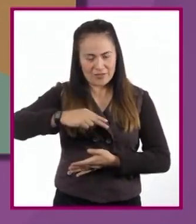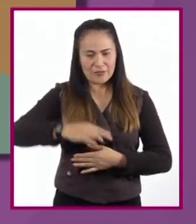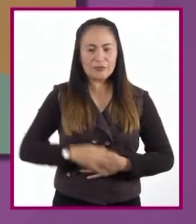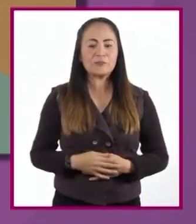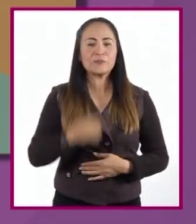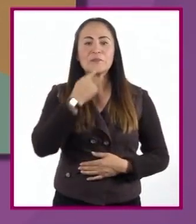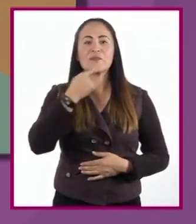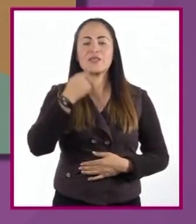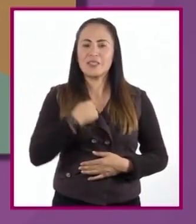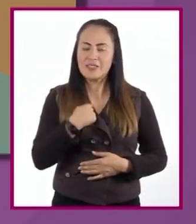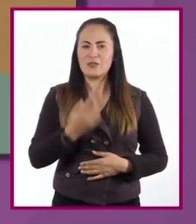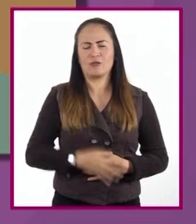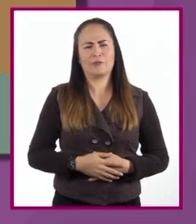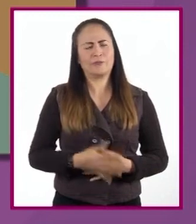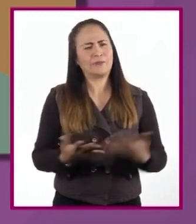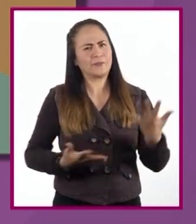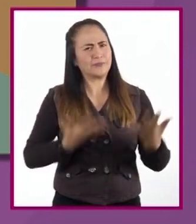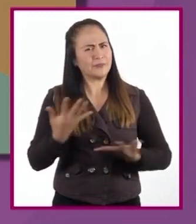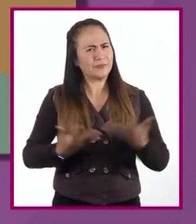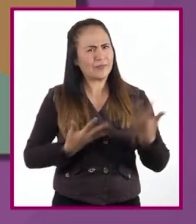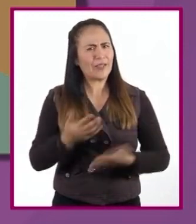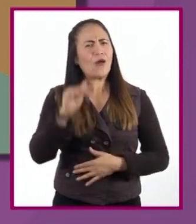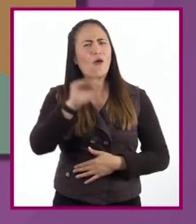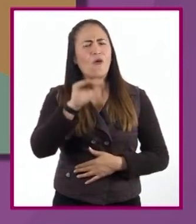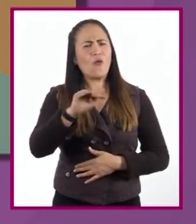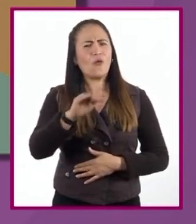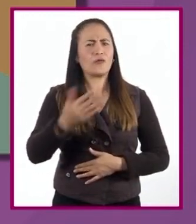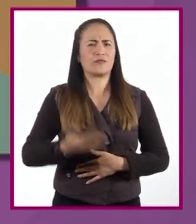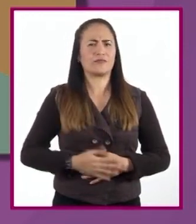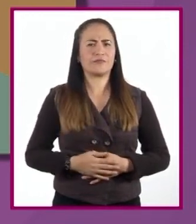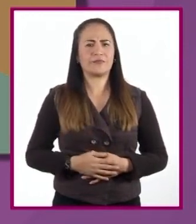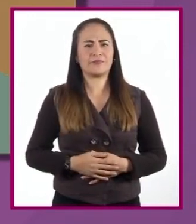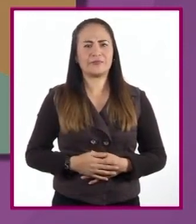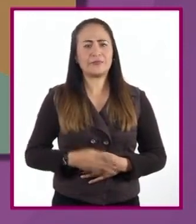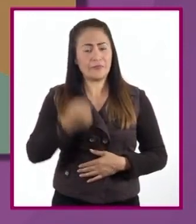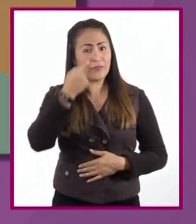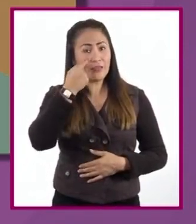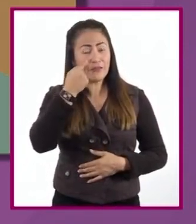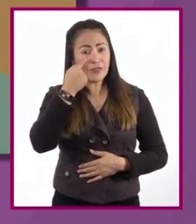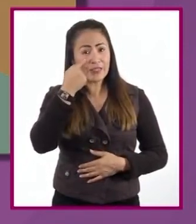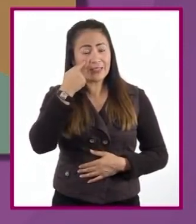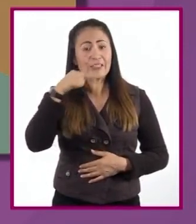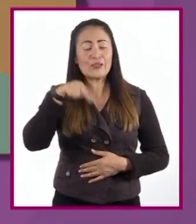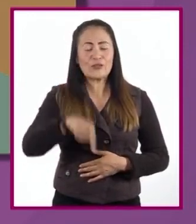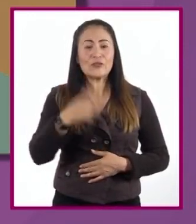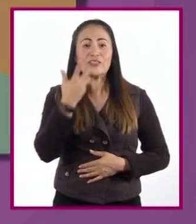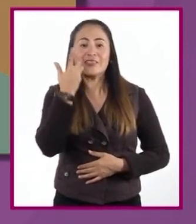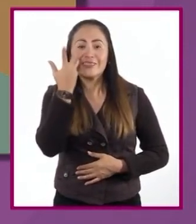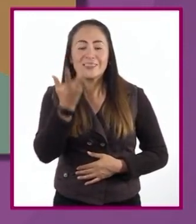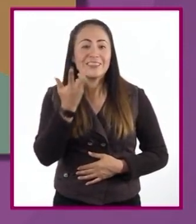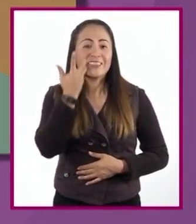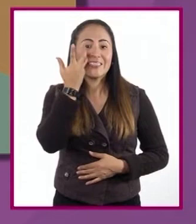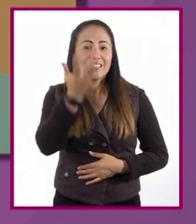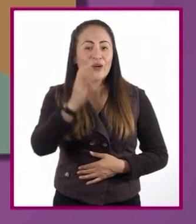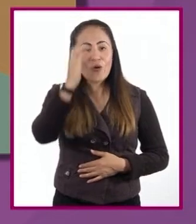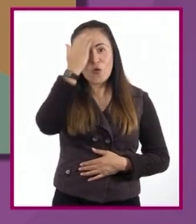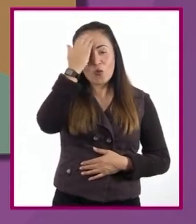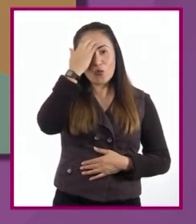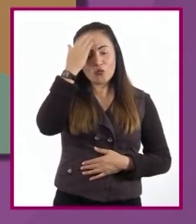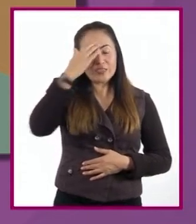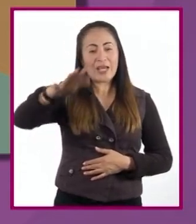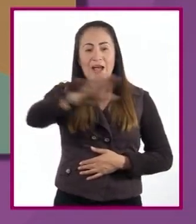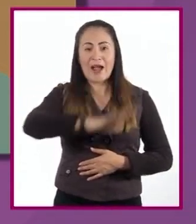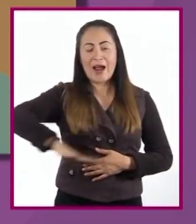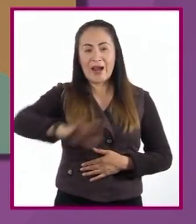me dijo, oye, Leopoldo, fíjate que tengo muchas ganas de conocer Xochimilco,